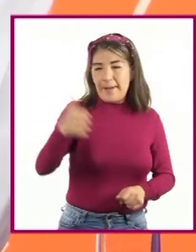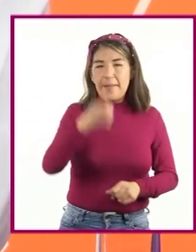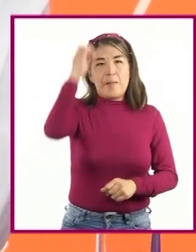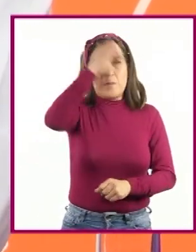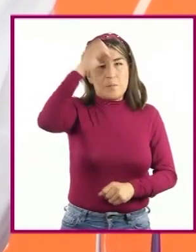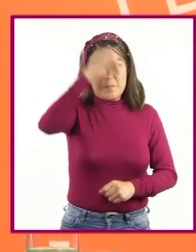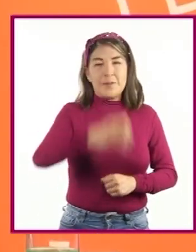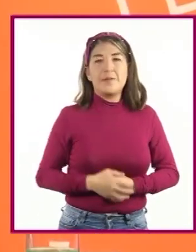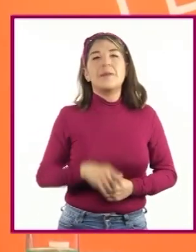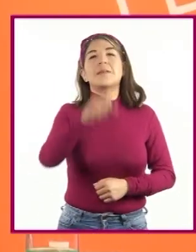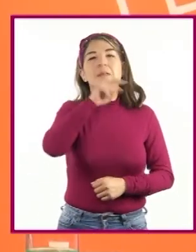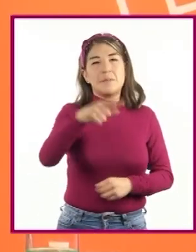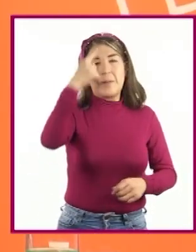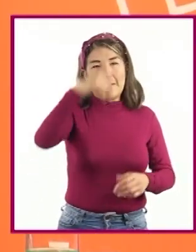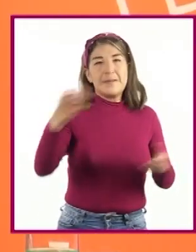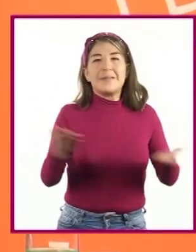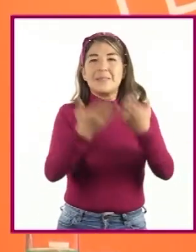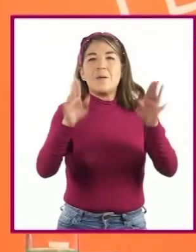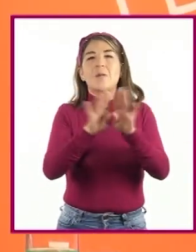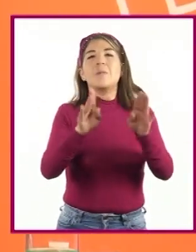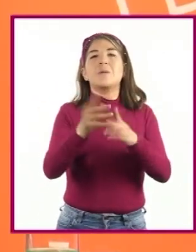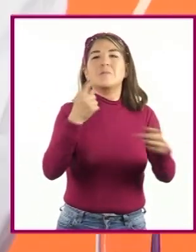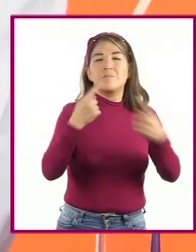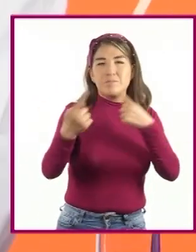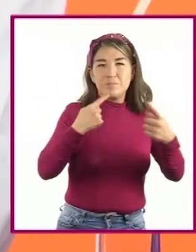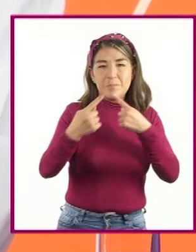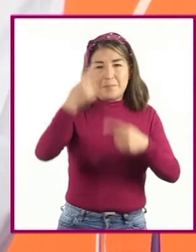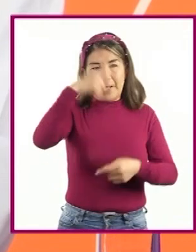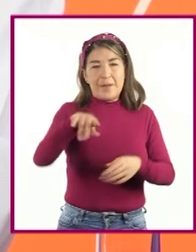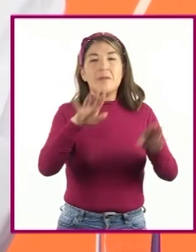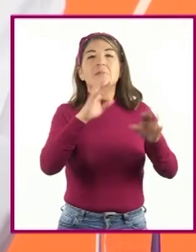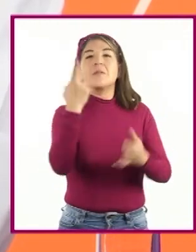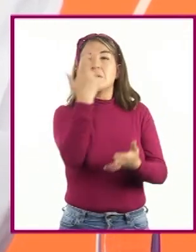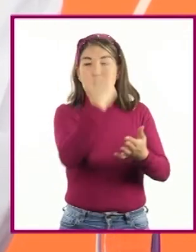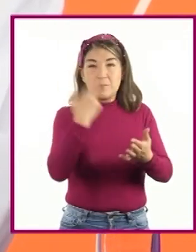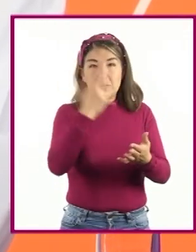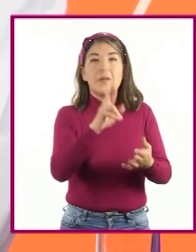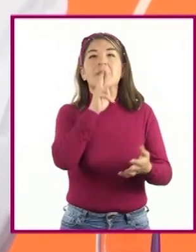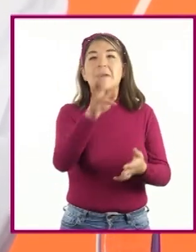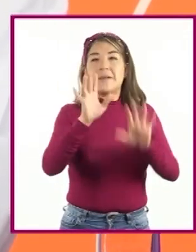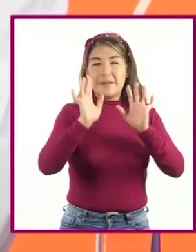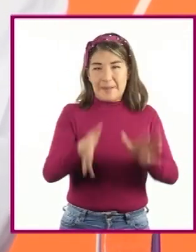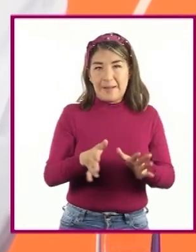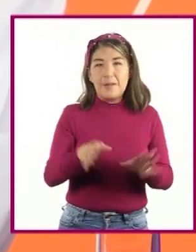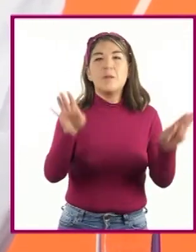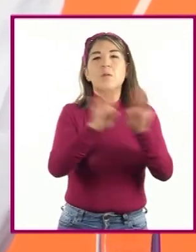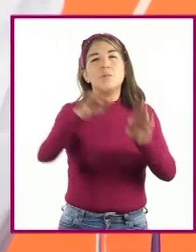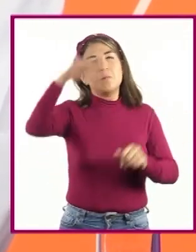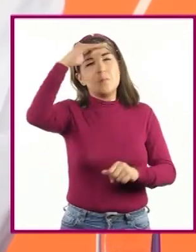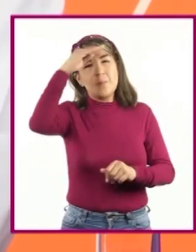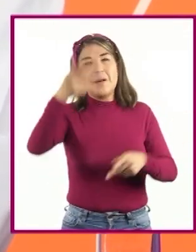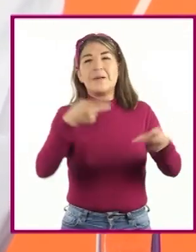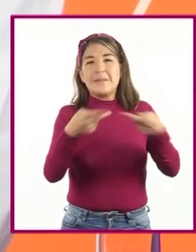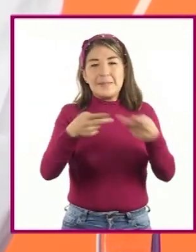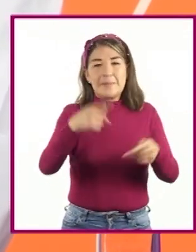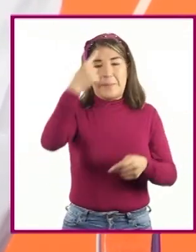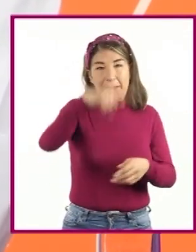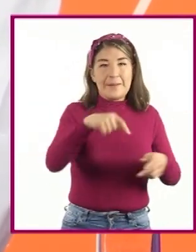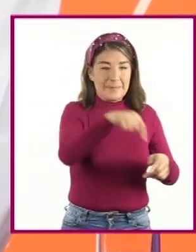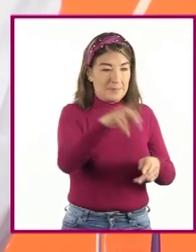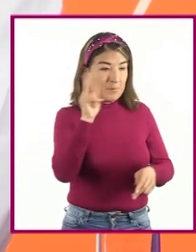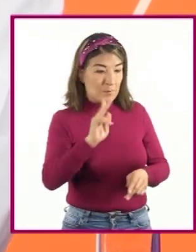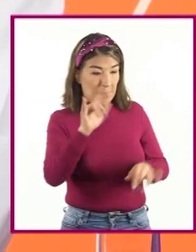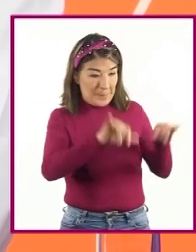Igualmente, fomentan el espíritu crítico a la hora de cotejar los resultados, promueven la reflexión tras la realización